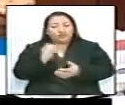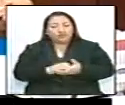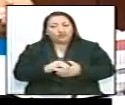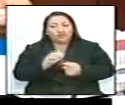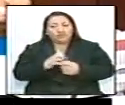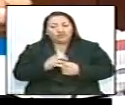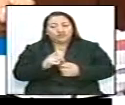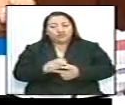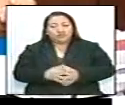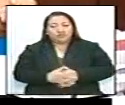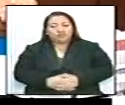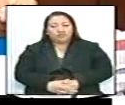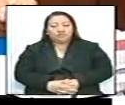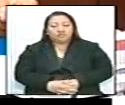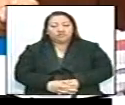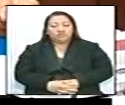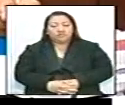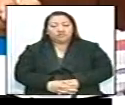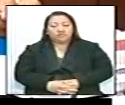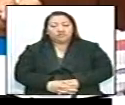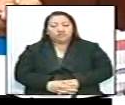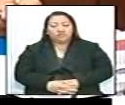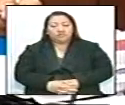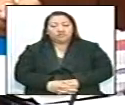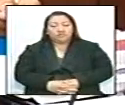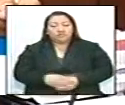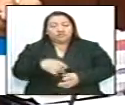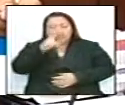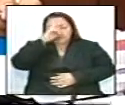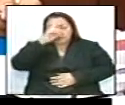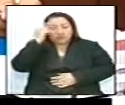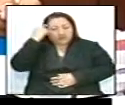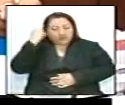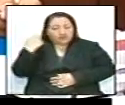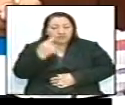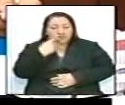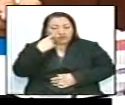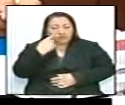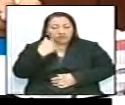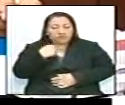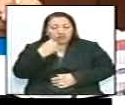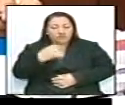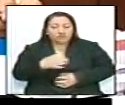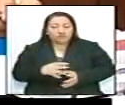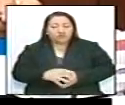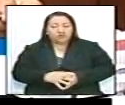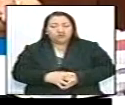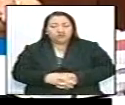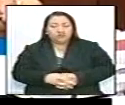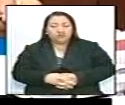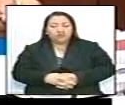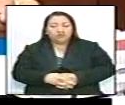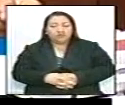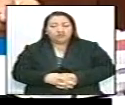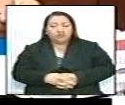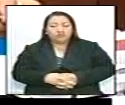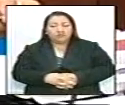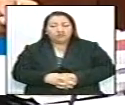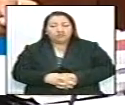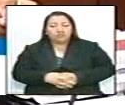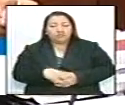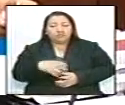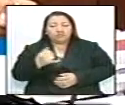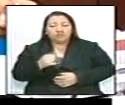grave porque el Perú sabe, los peruanos conocen, la crisis tan